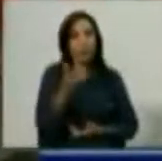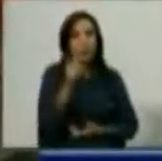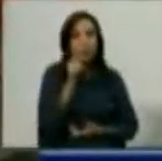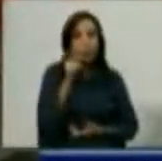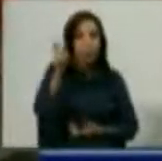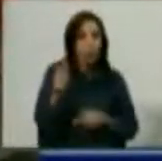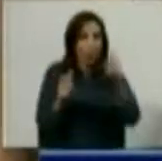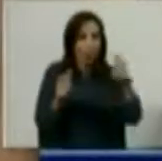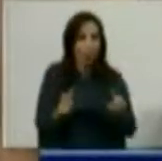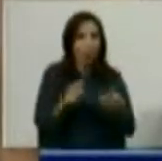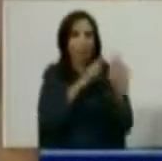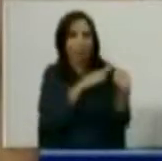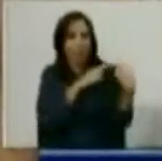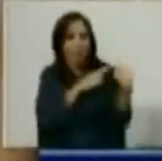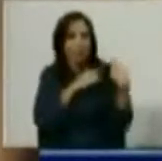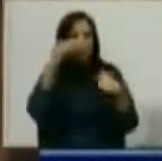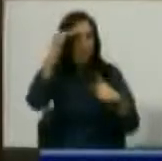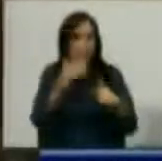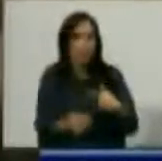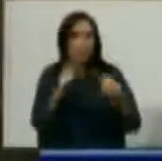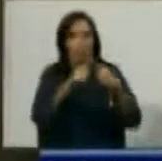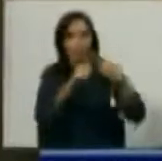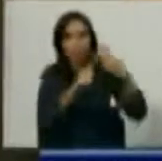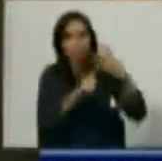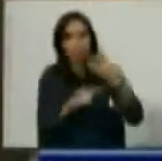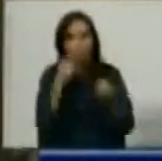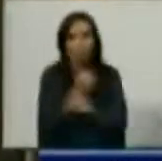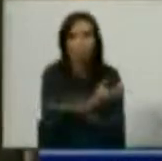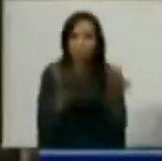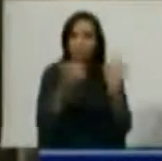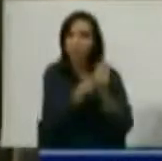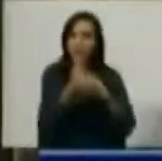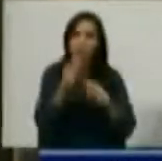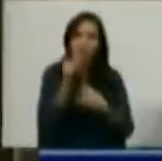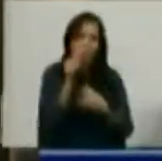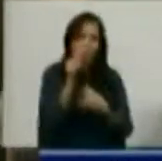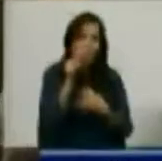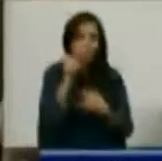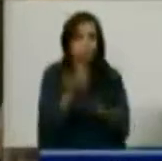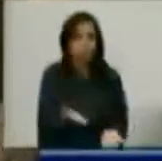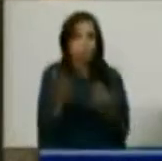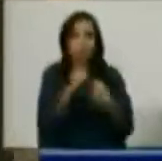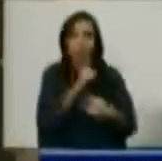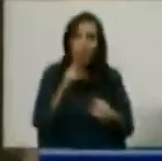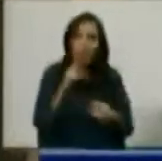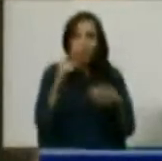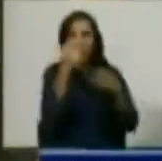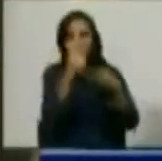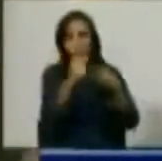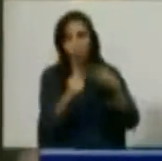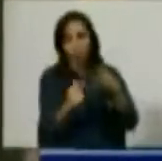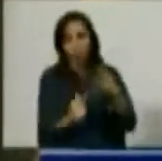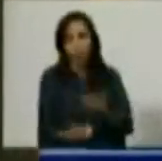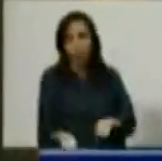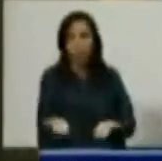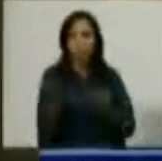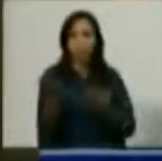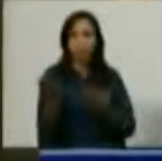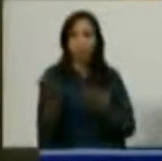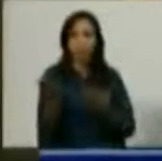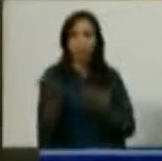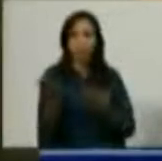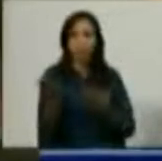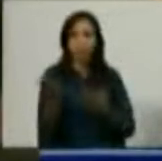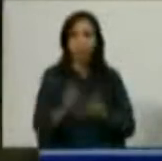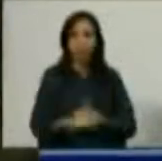El capitán Figueroa Arias Jesús el Alfredo Ferreira velandia Darwin la fe de